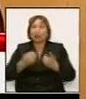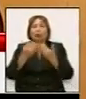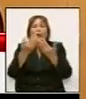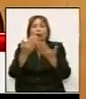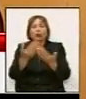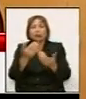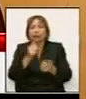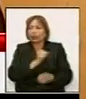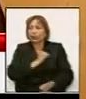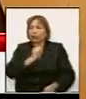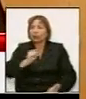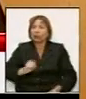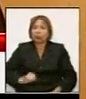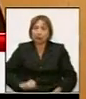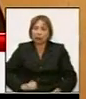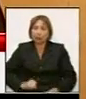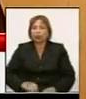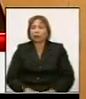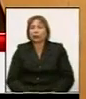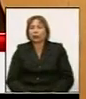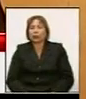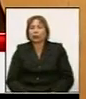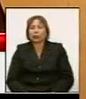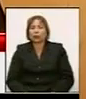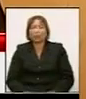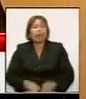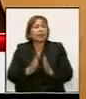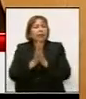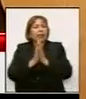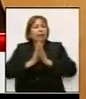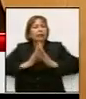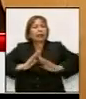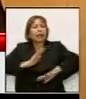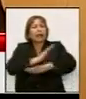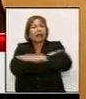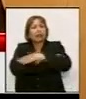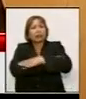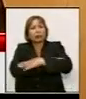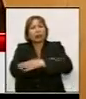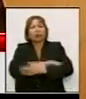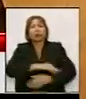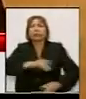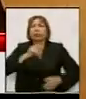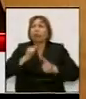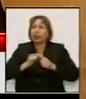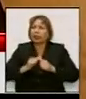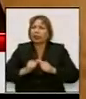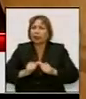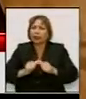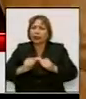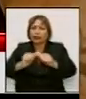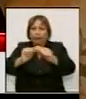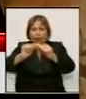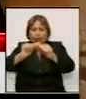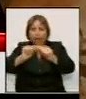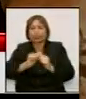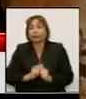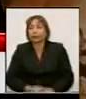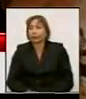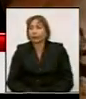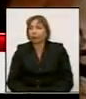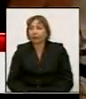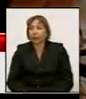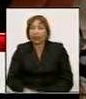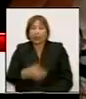Concédele, Señor, el descanso eterno.